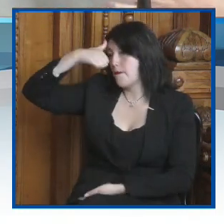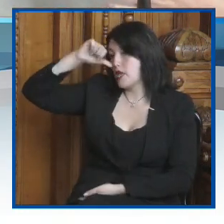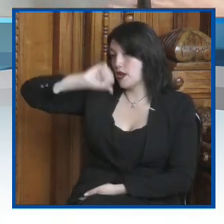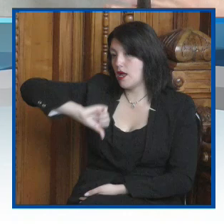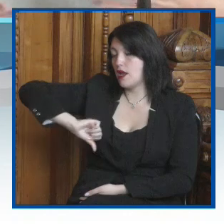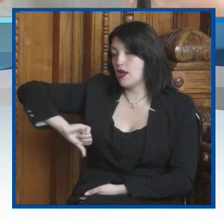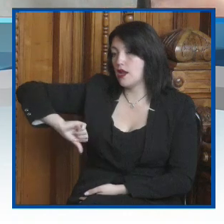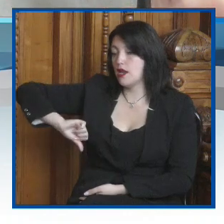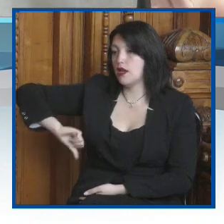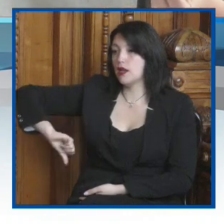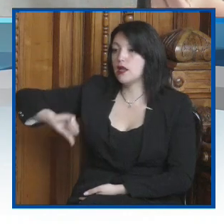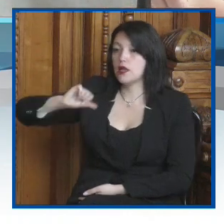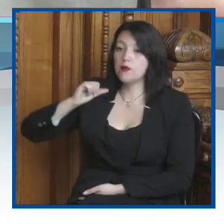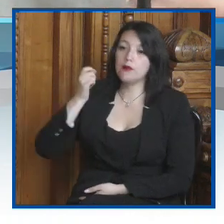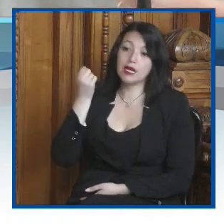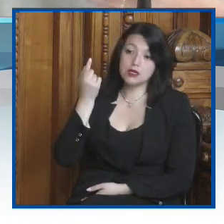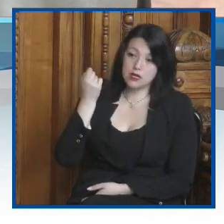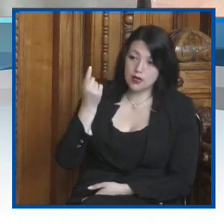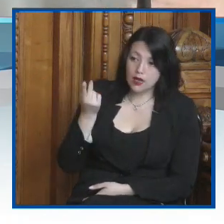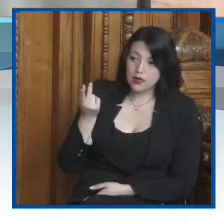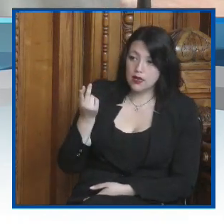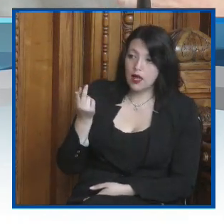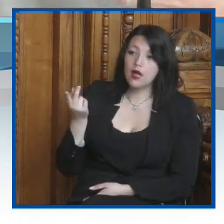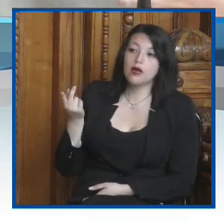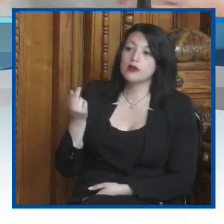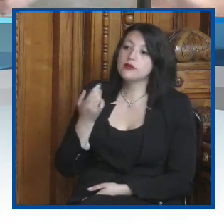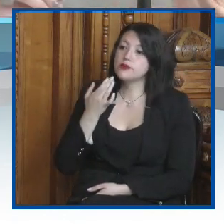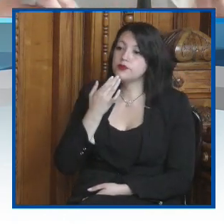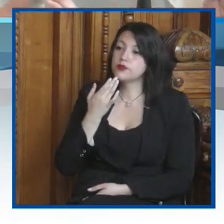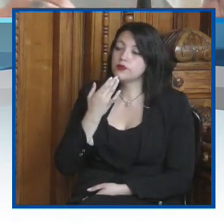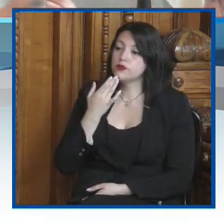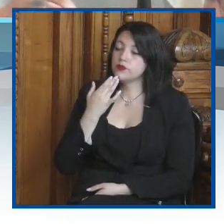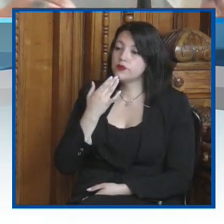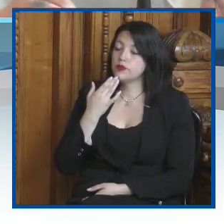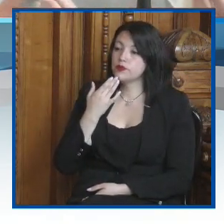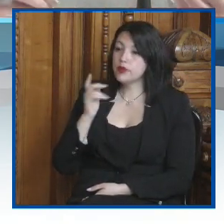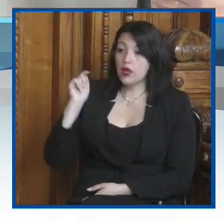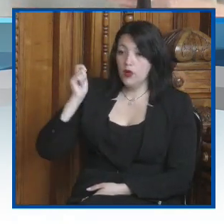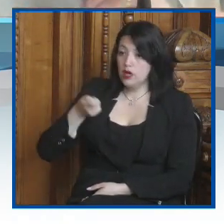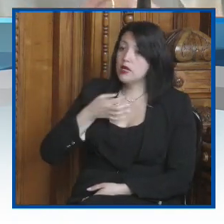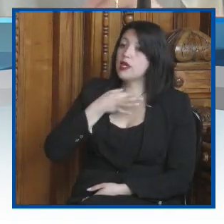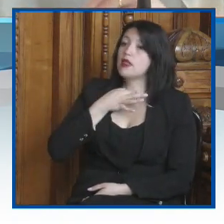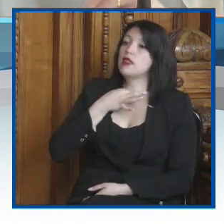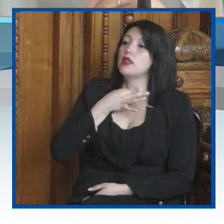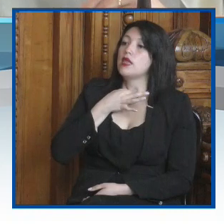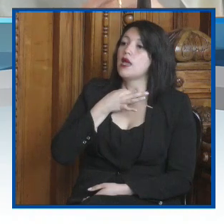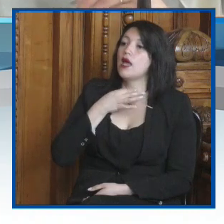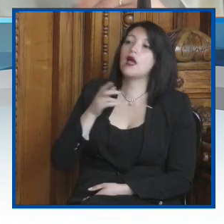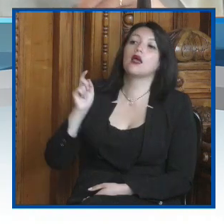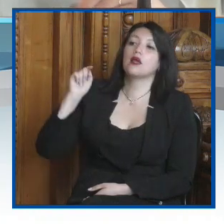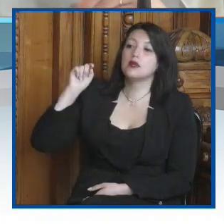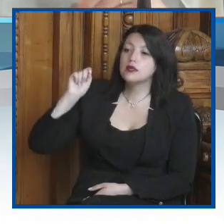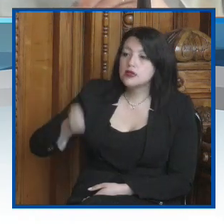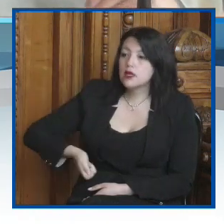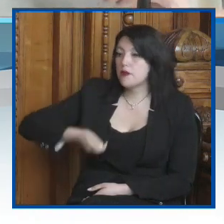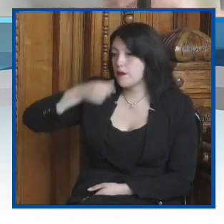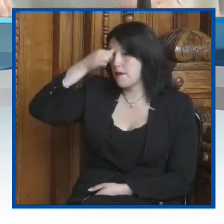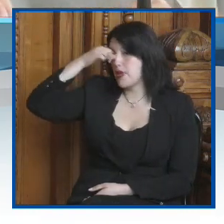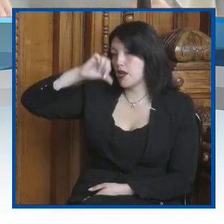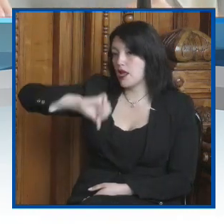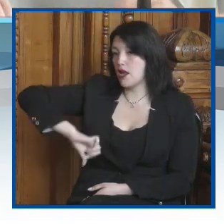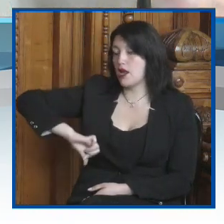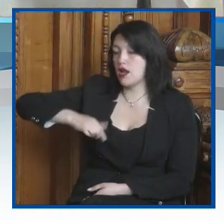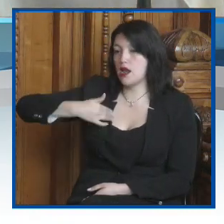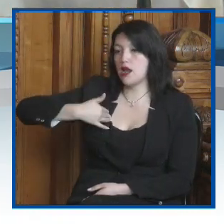somos, para que ustedes me entiendan, no es como acá, somos un juzgado de garantías y un juzgado de juicio y de ejecución penal. Es decir,